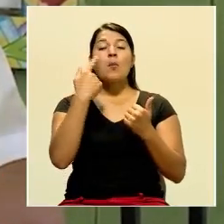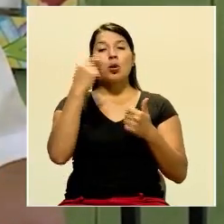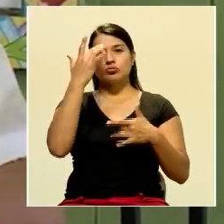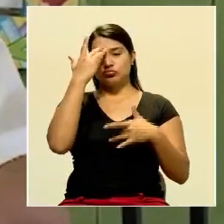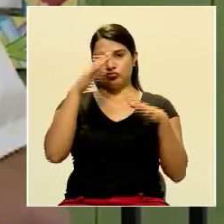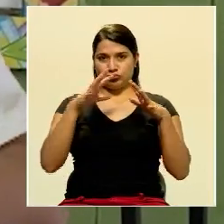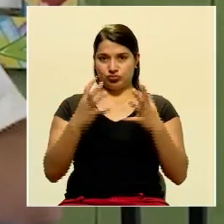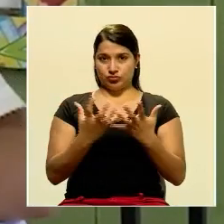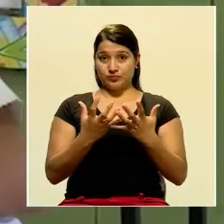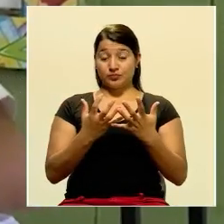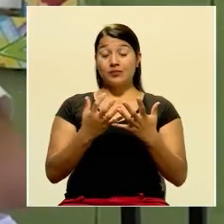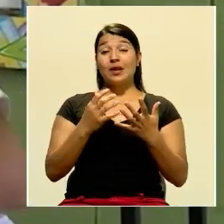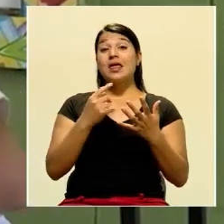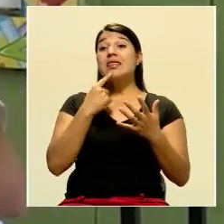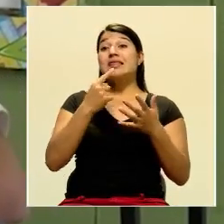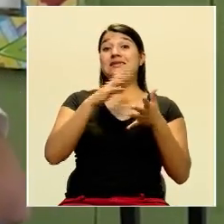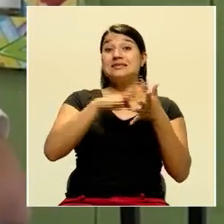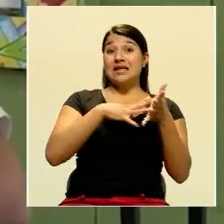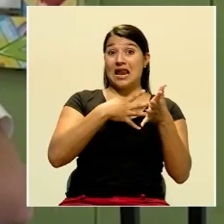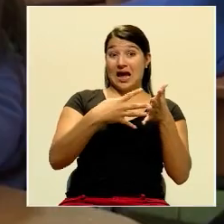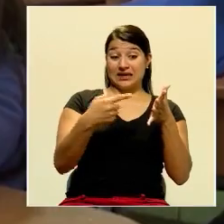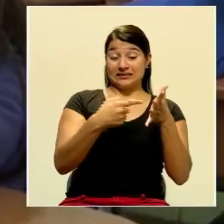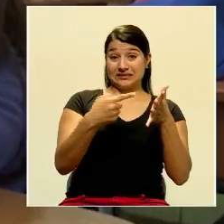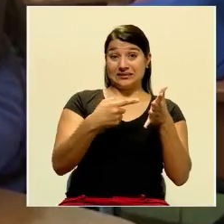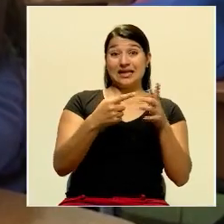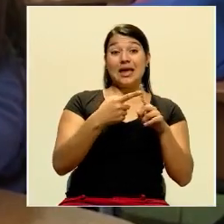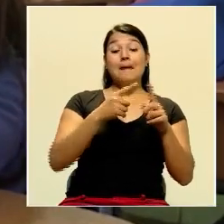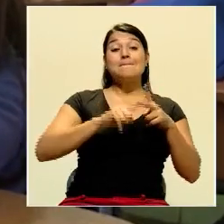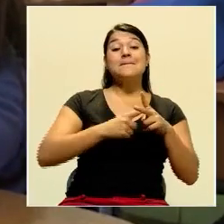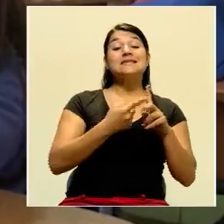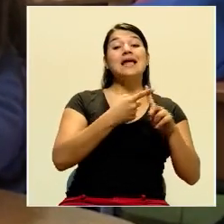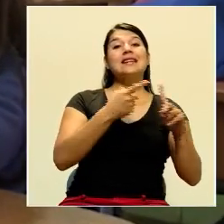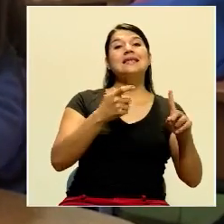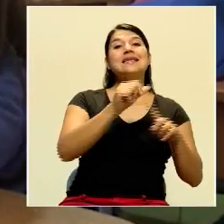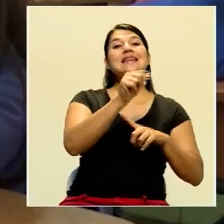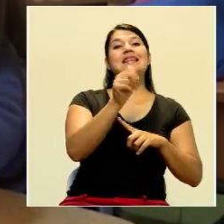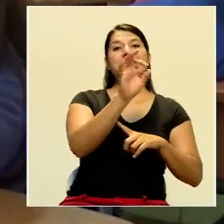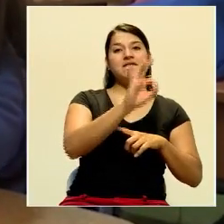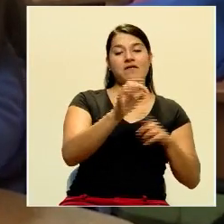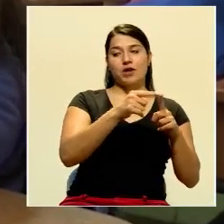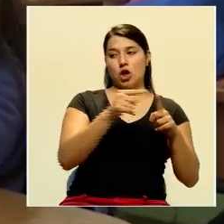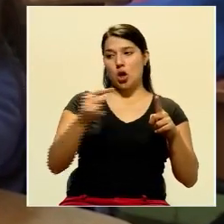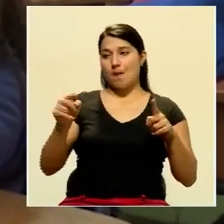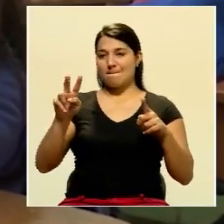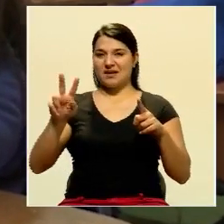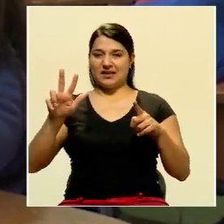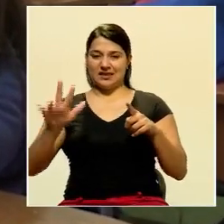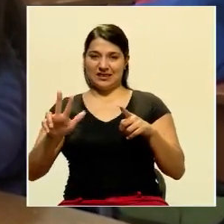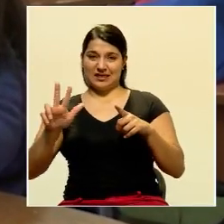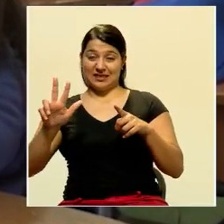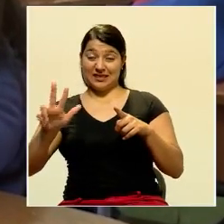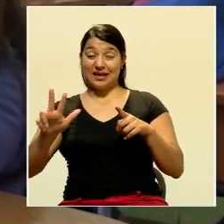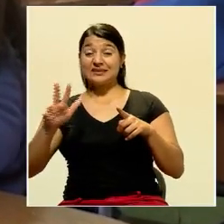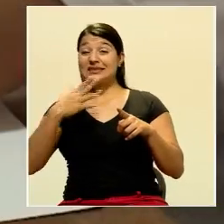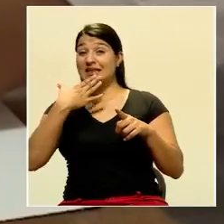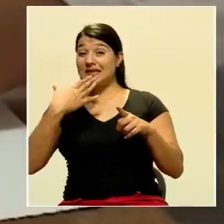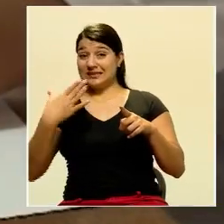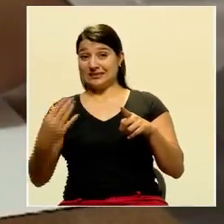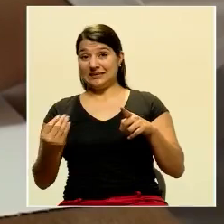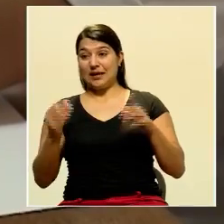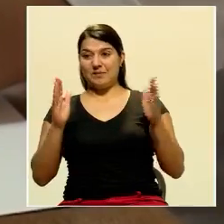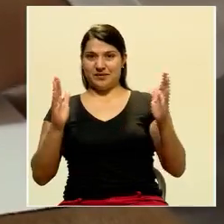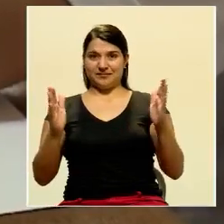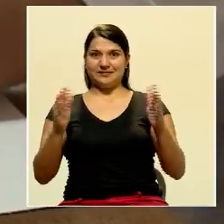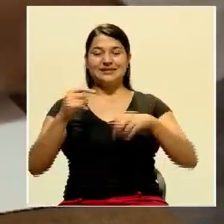calendario escolar, el presente curso lectivo se extiende del 10 de febrero al 23 de diciembre, ante el cambio de modalidad a distancia para